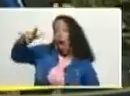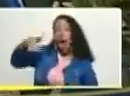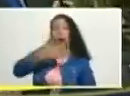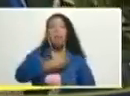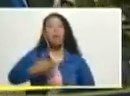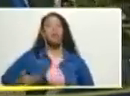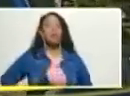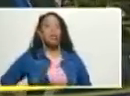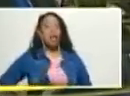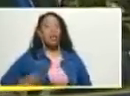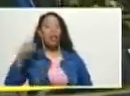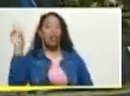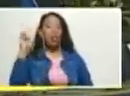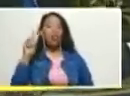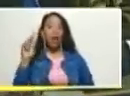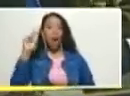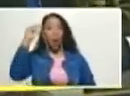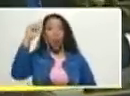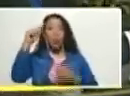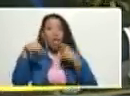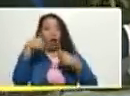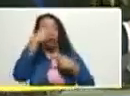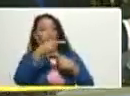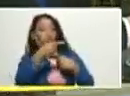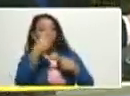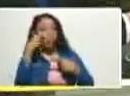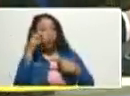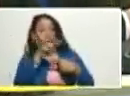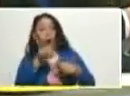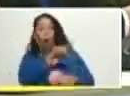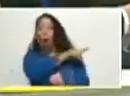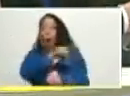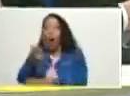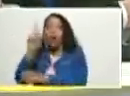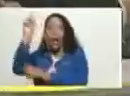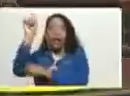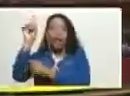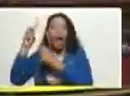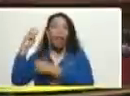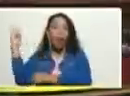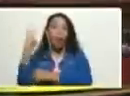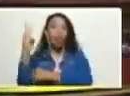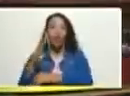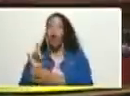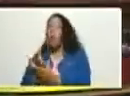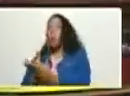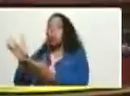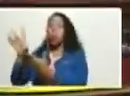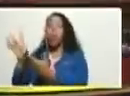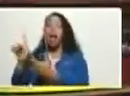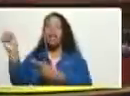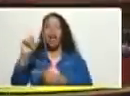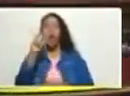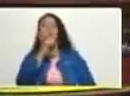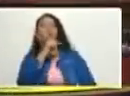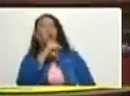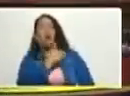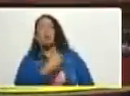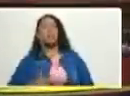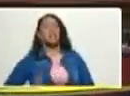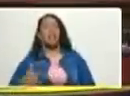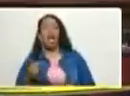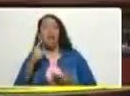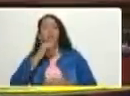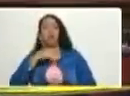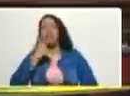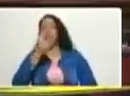Venezuela, y de un día para otro, por orden también de Washington, sacarlo de ahí y decir que ya no hay presidente interino, podrán